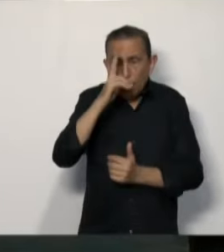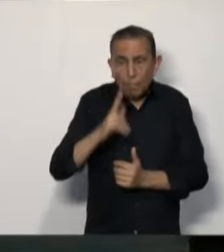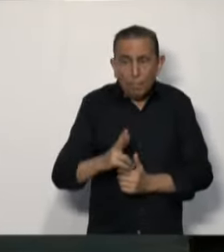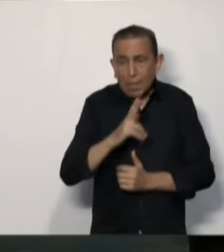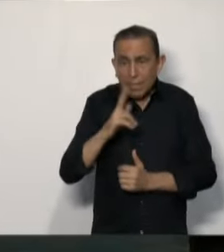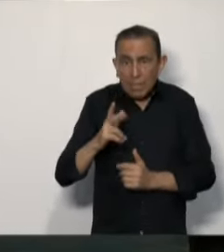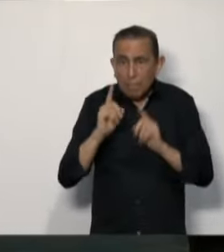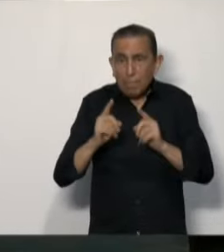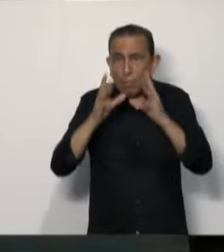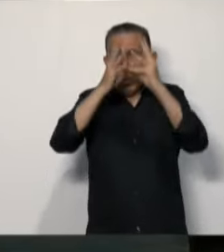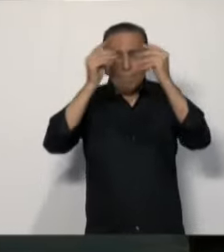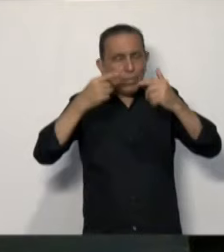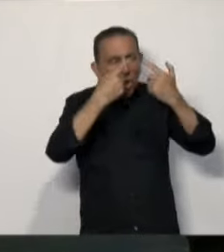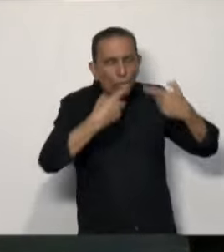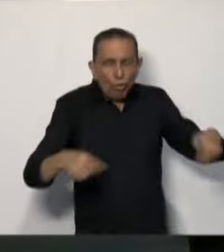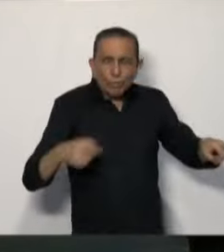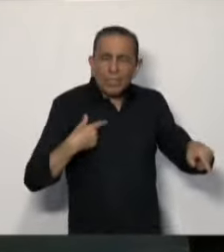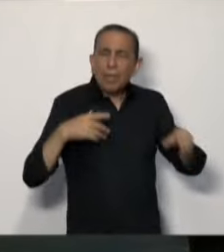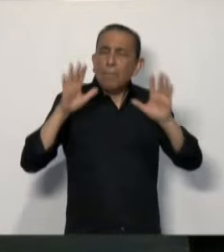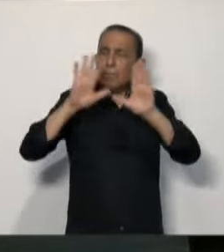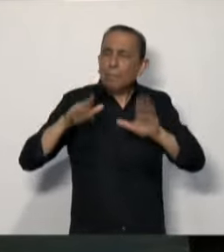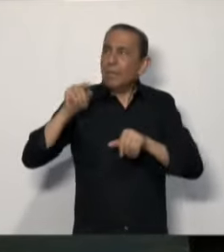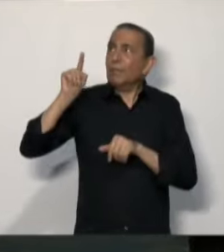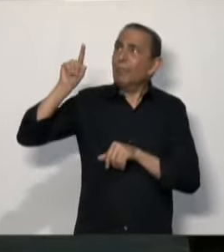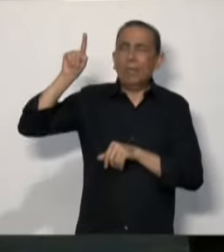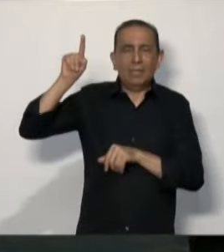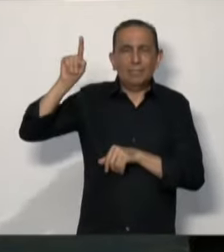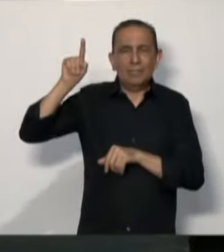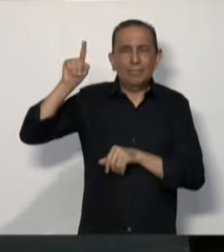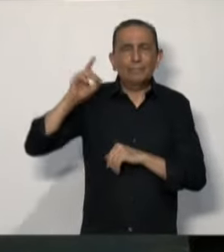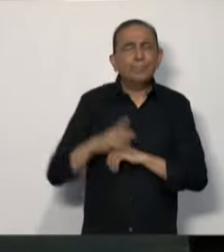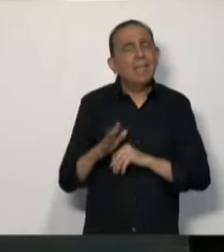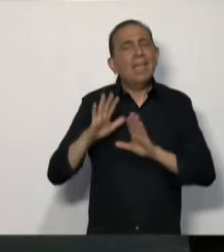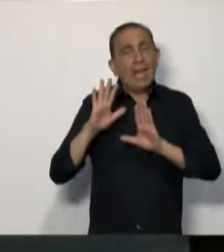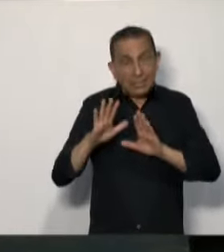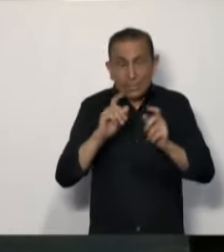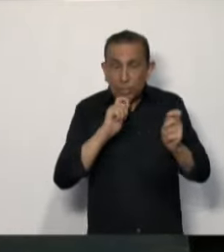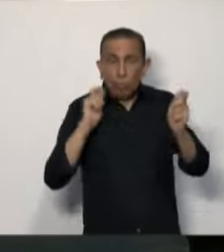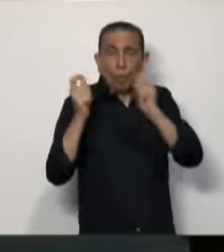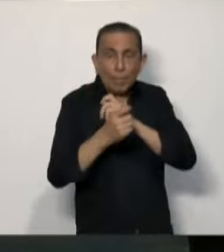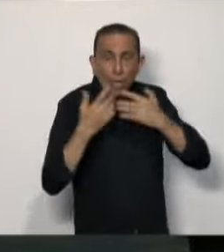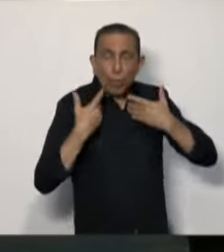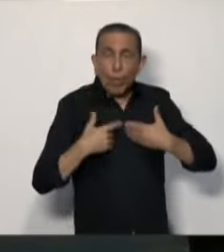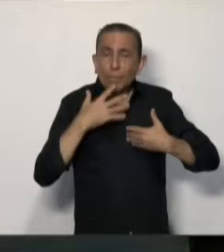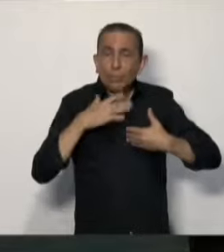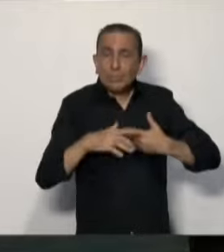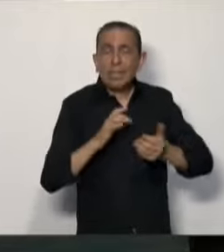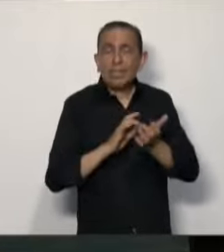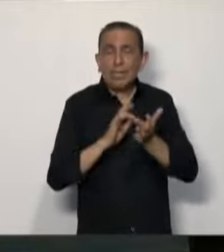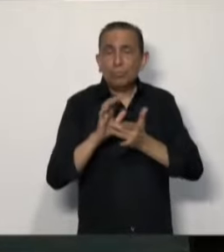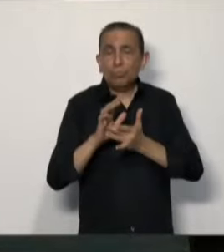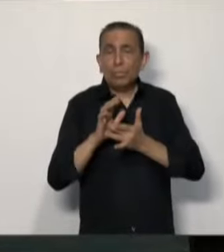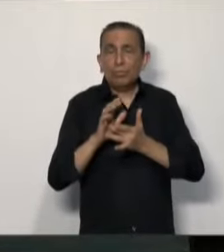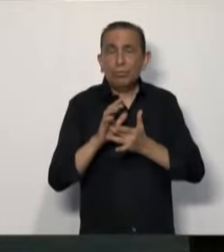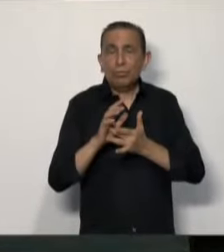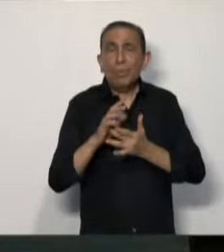por el mismo Espíritu estos dones que hemos separado para ti, de manera que se conviertan en el cuerpo y la sangre de